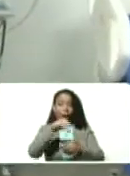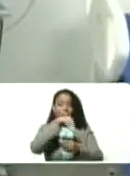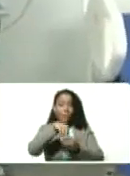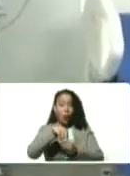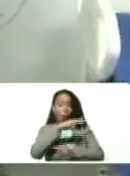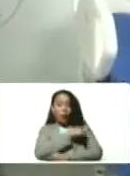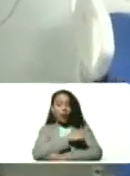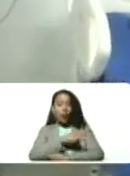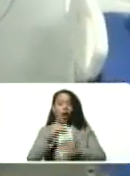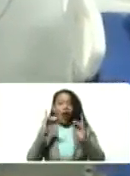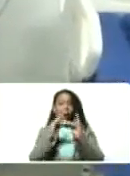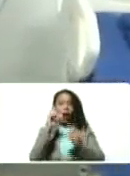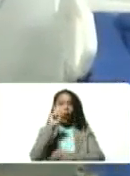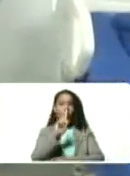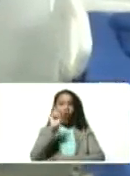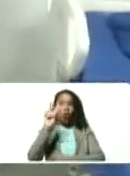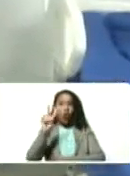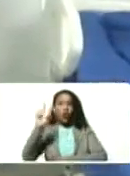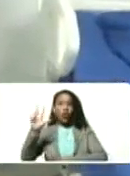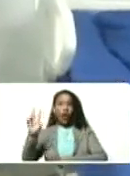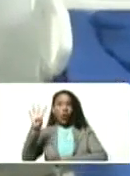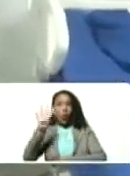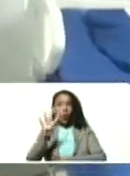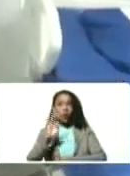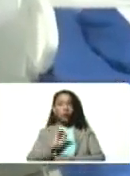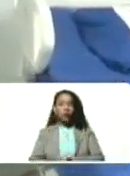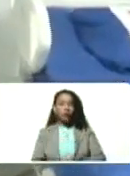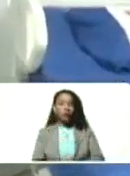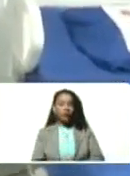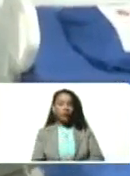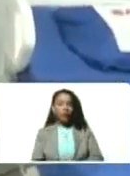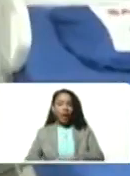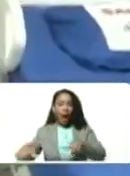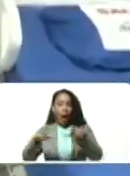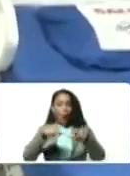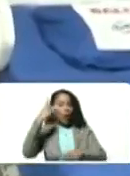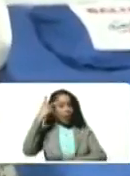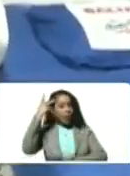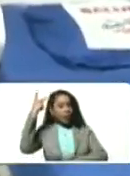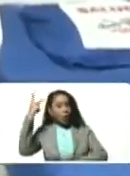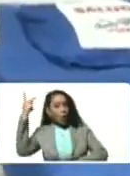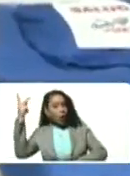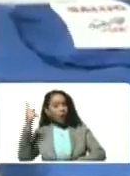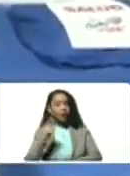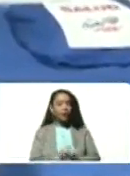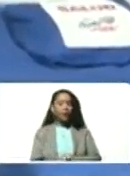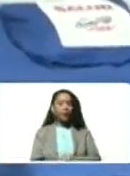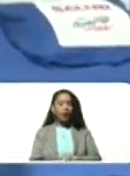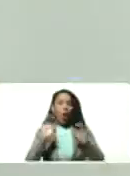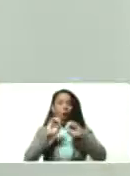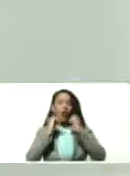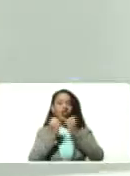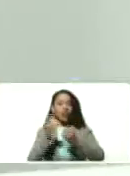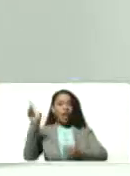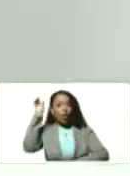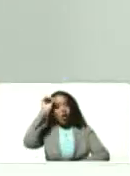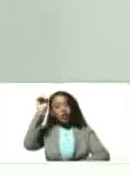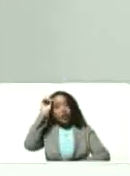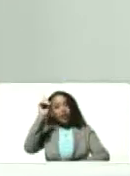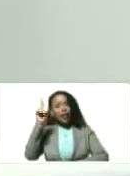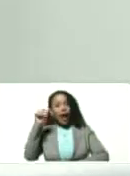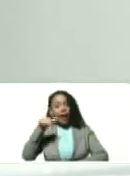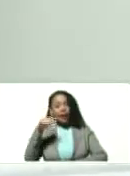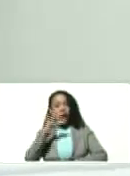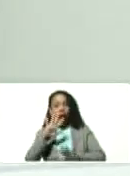cama 1, cama 2, cama 3, cama 4. El área de psicología. Departamento por de aquí docencia. Tenemos que llegar a